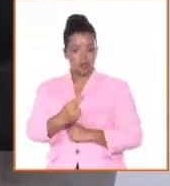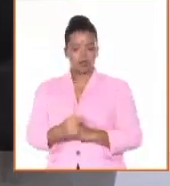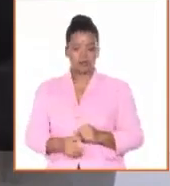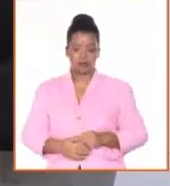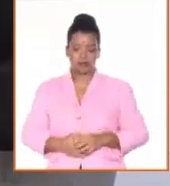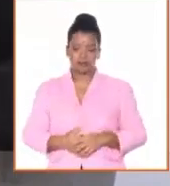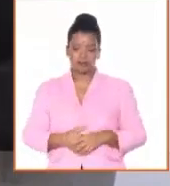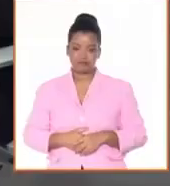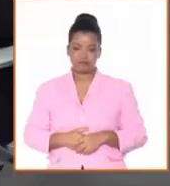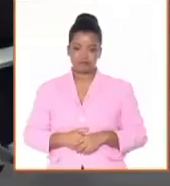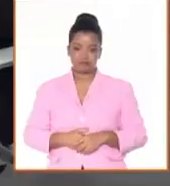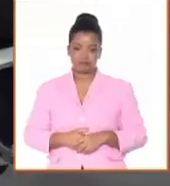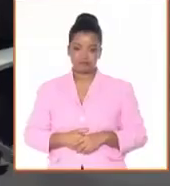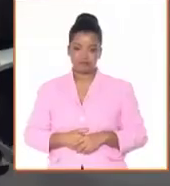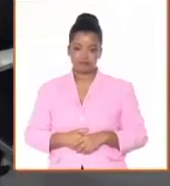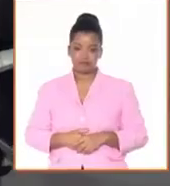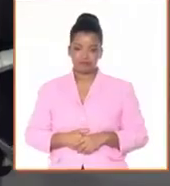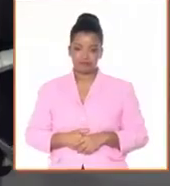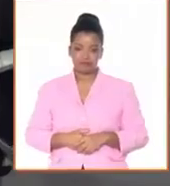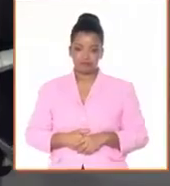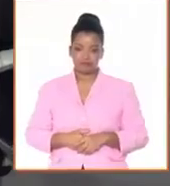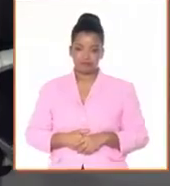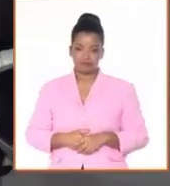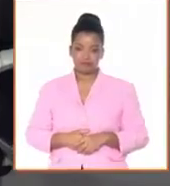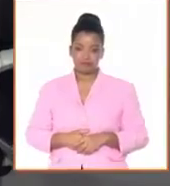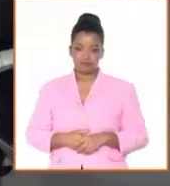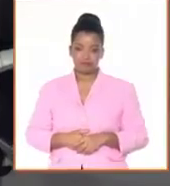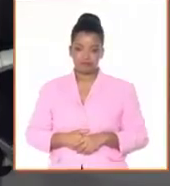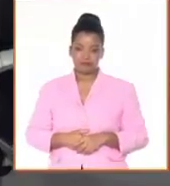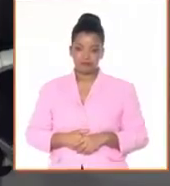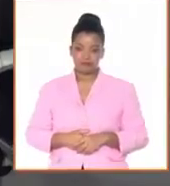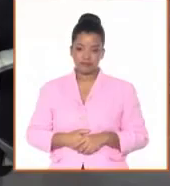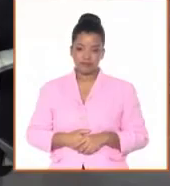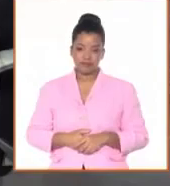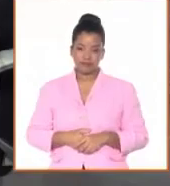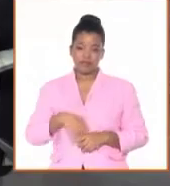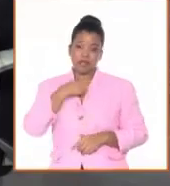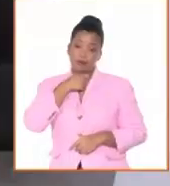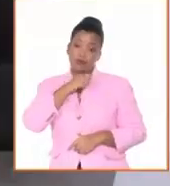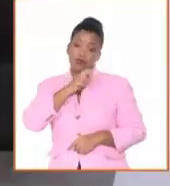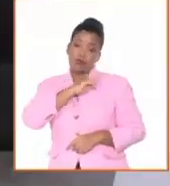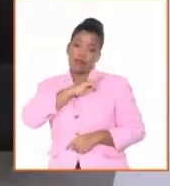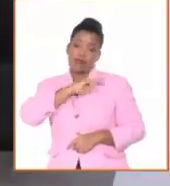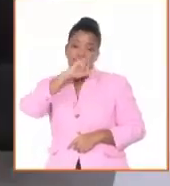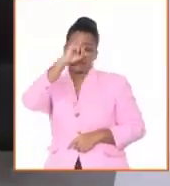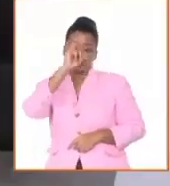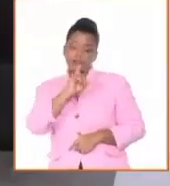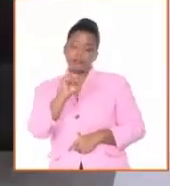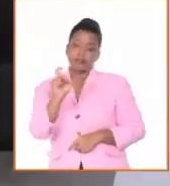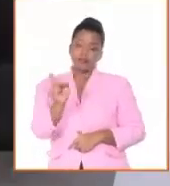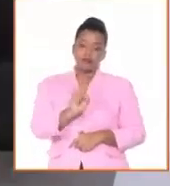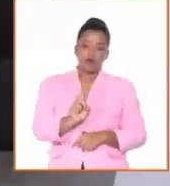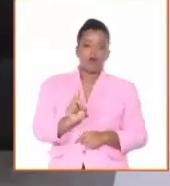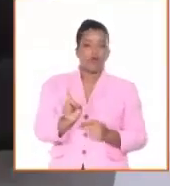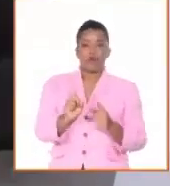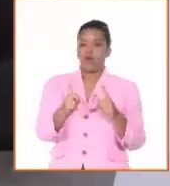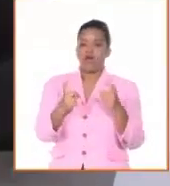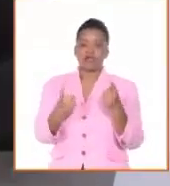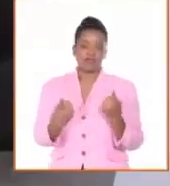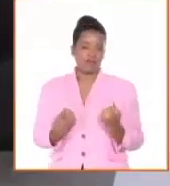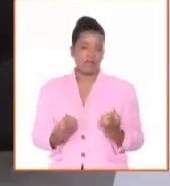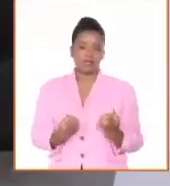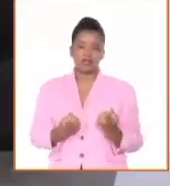ese acto de compraventa y es la persona dueña o no sin necesidad de bueno de entrar en